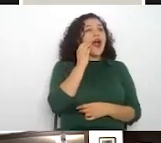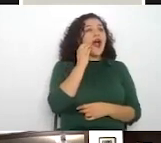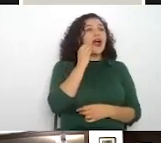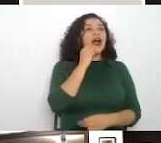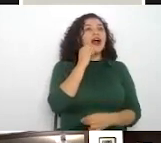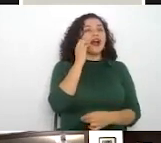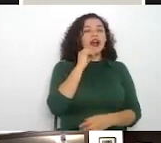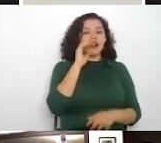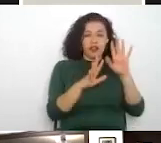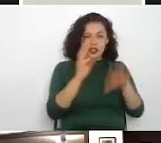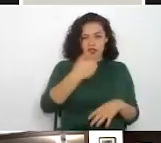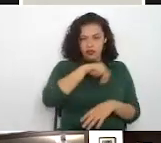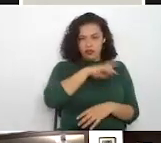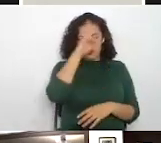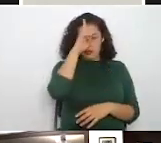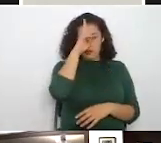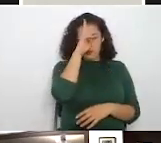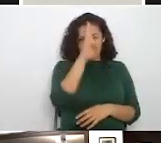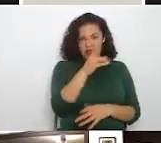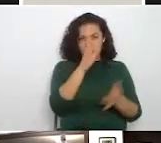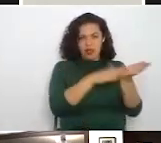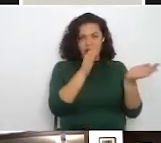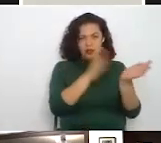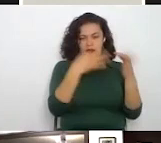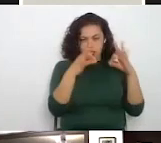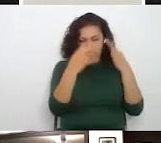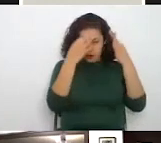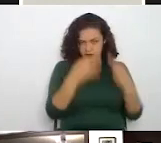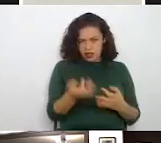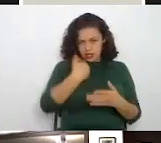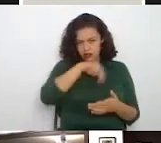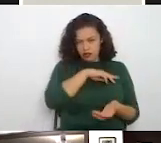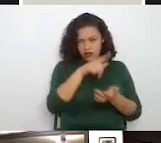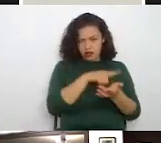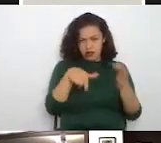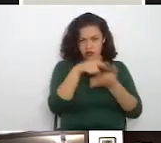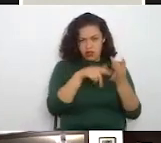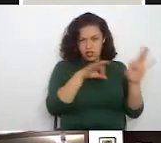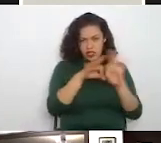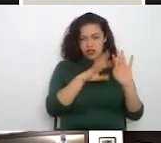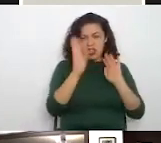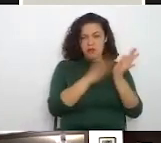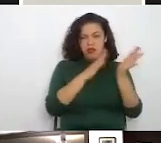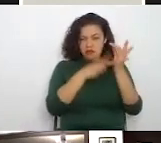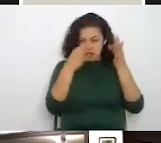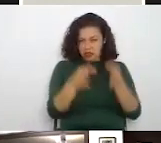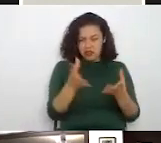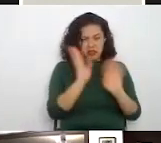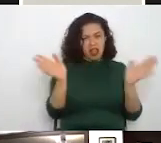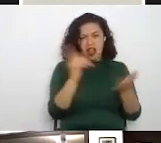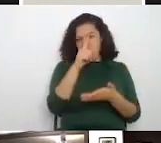que nos prohibieron tener documentos físicos en nuestro lugar de trabajo. Todo lo que teníamos que